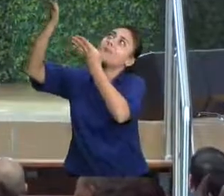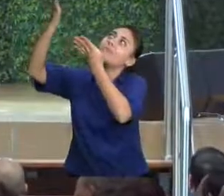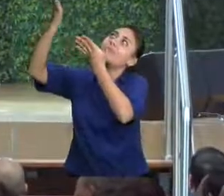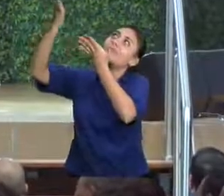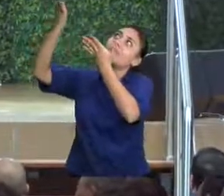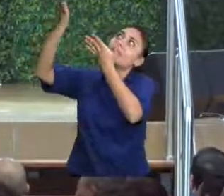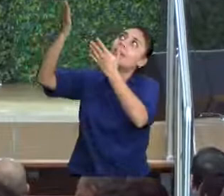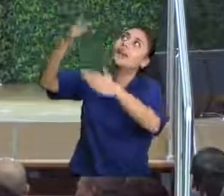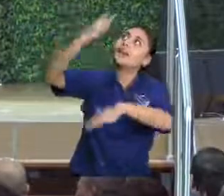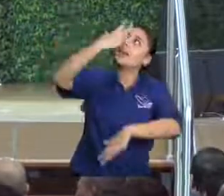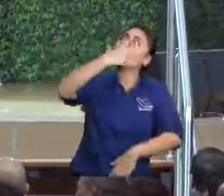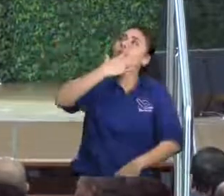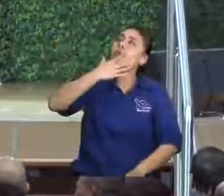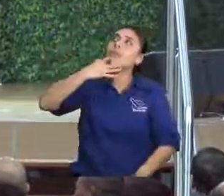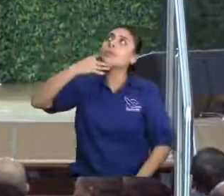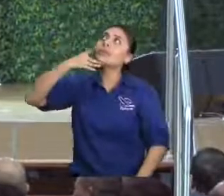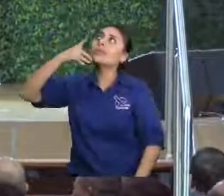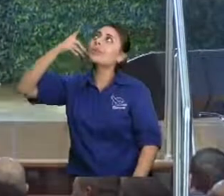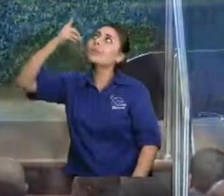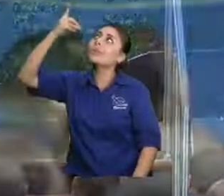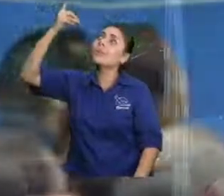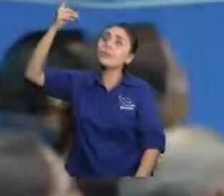gloria. A